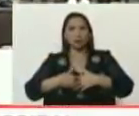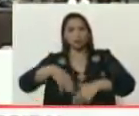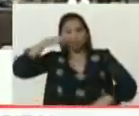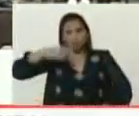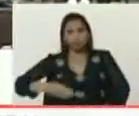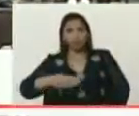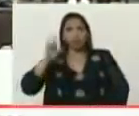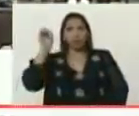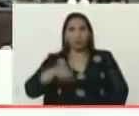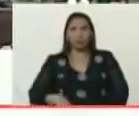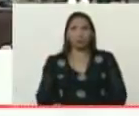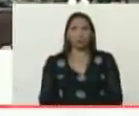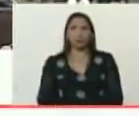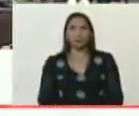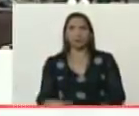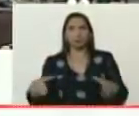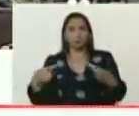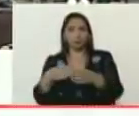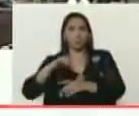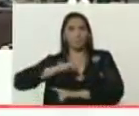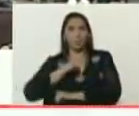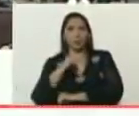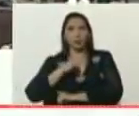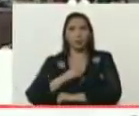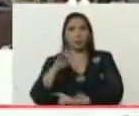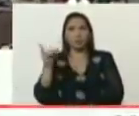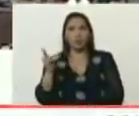militares y sectores de la policía.